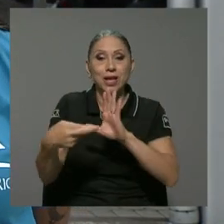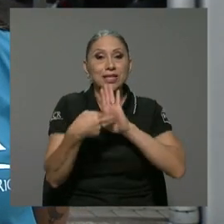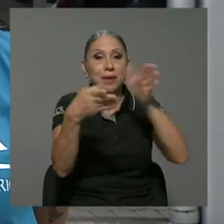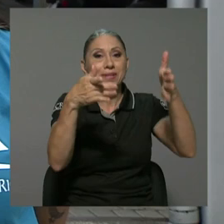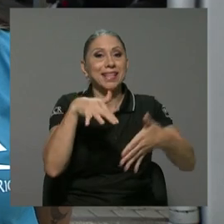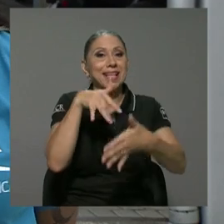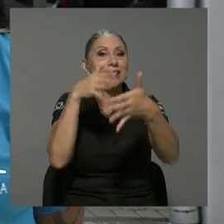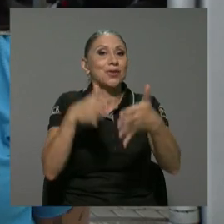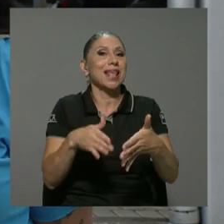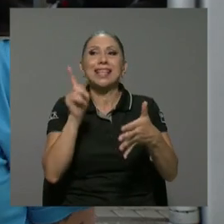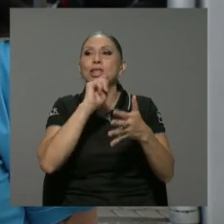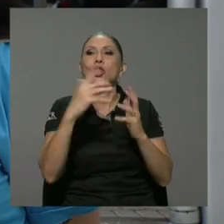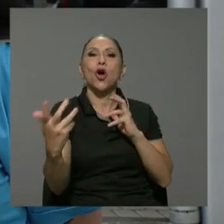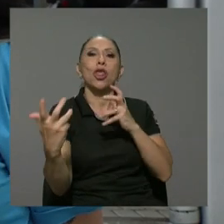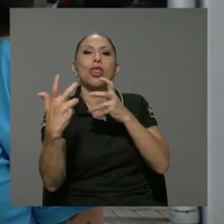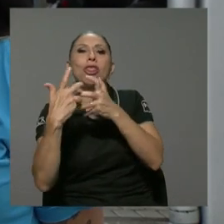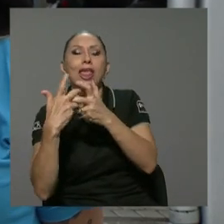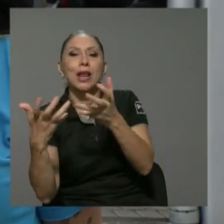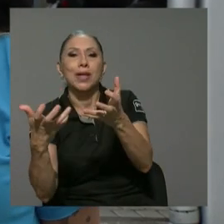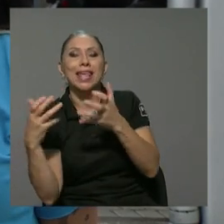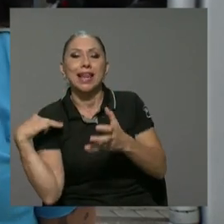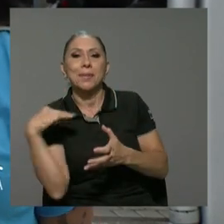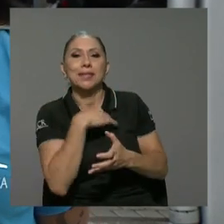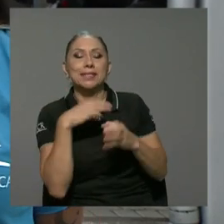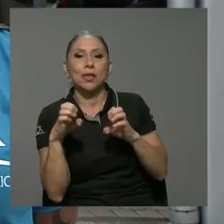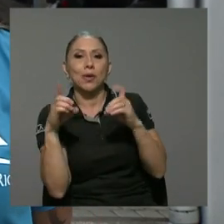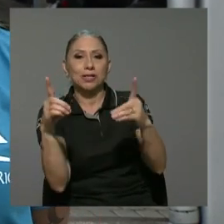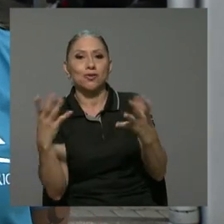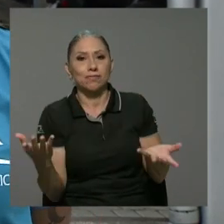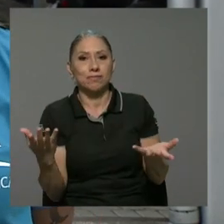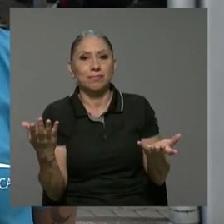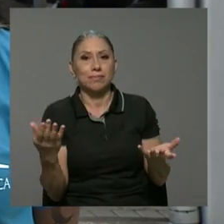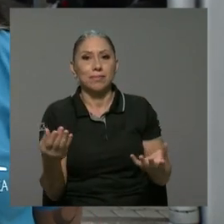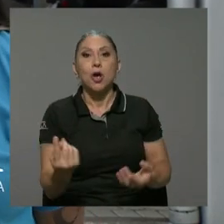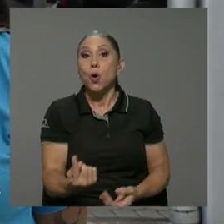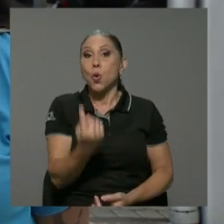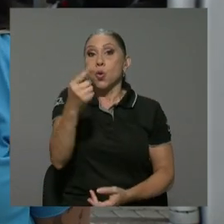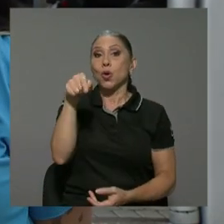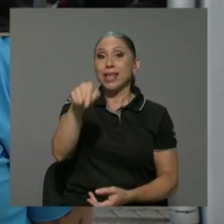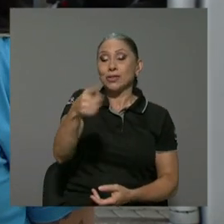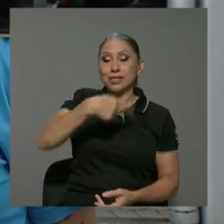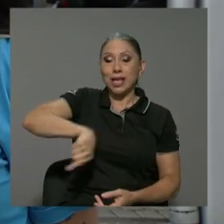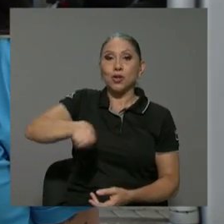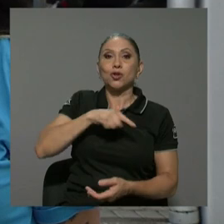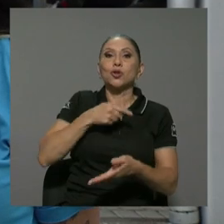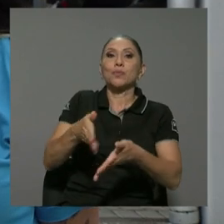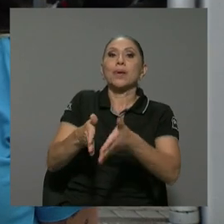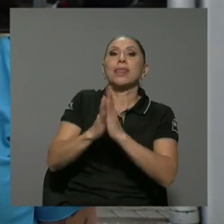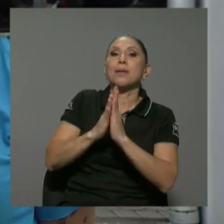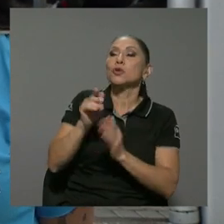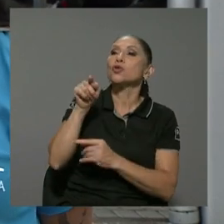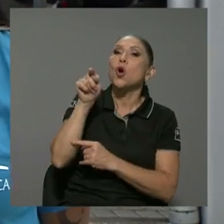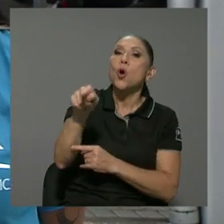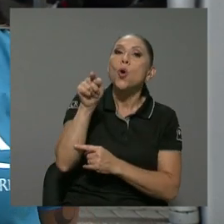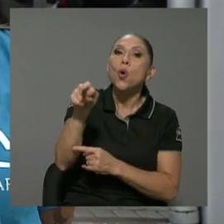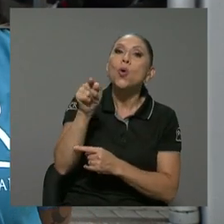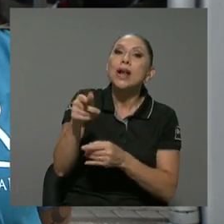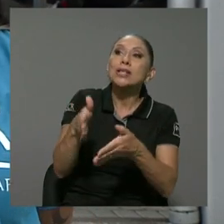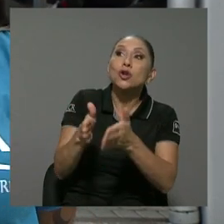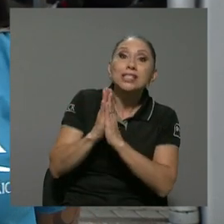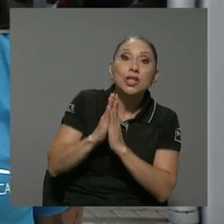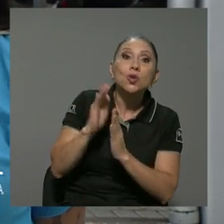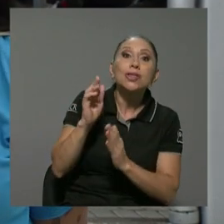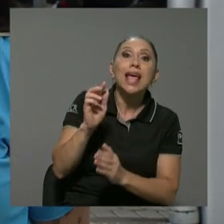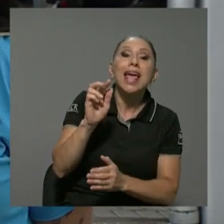establecer en el espacio, ¿verdad? Y un ejemplo de eso es el hecho de que presentamos una solicitud de recusación en contra de Ana Catarina Müller Castro, de la cual no hemos